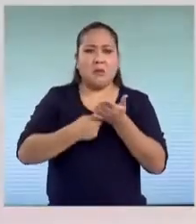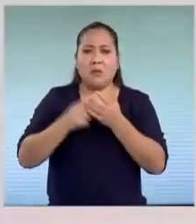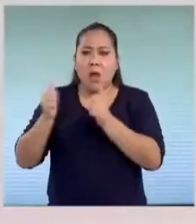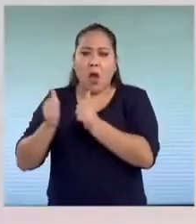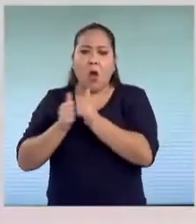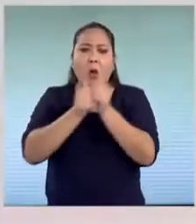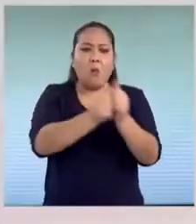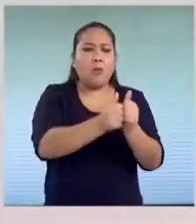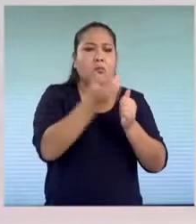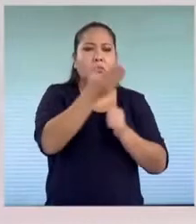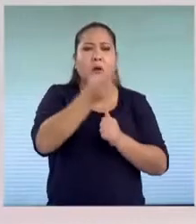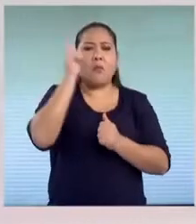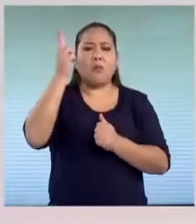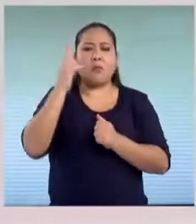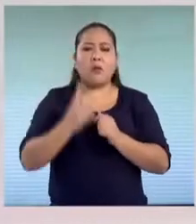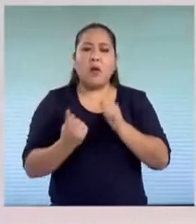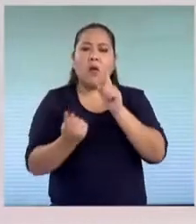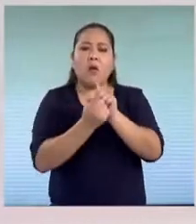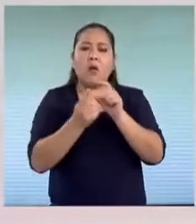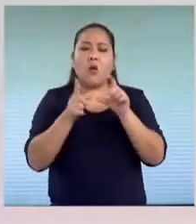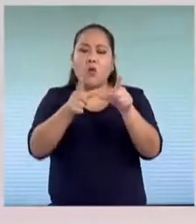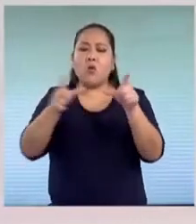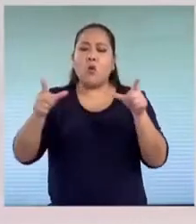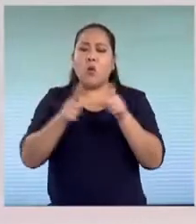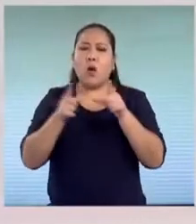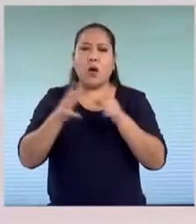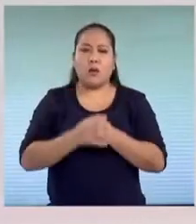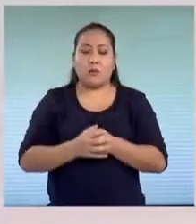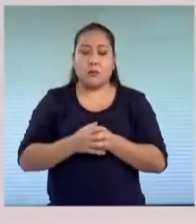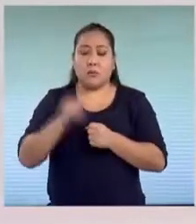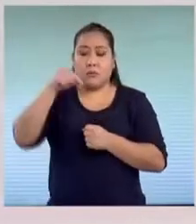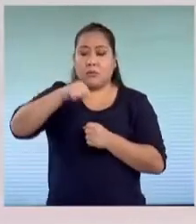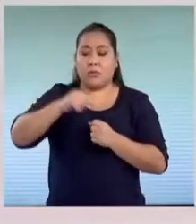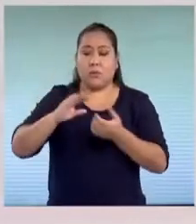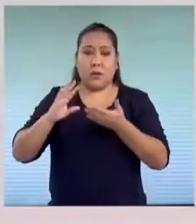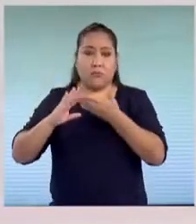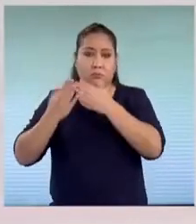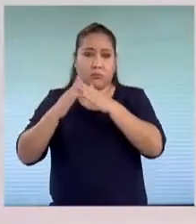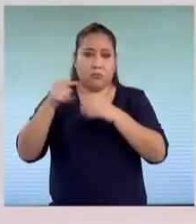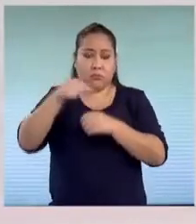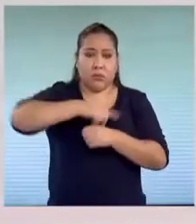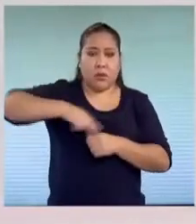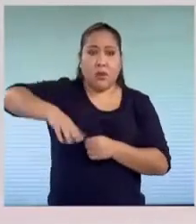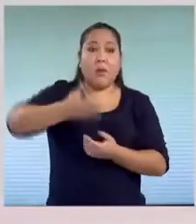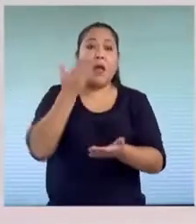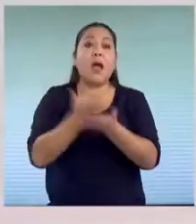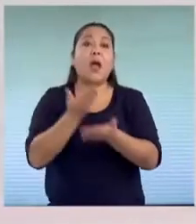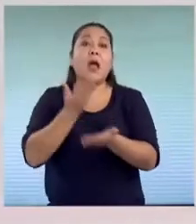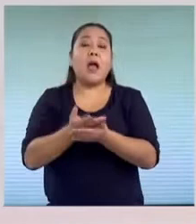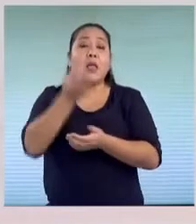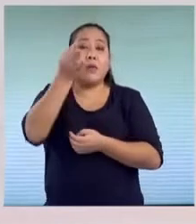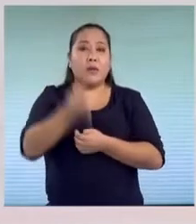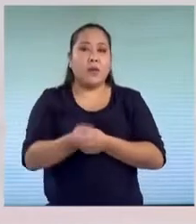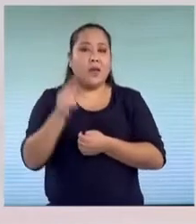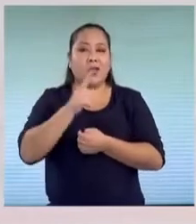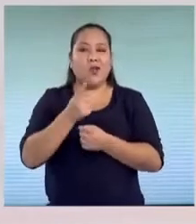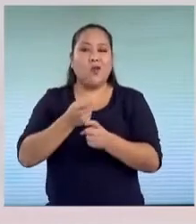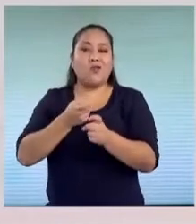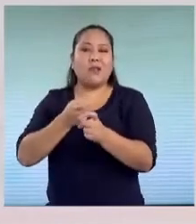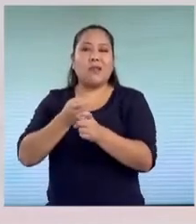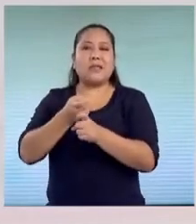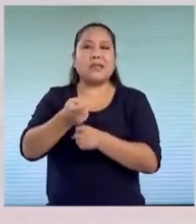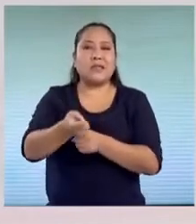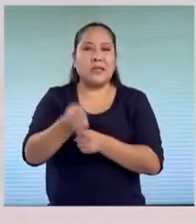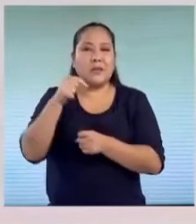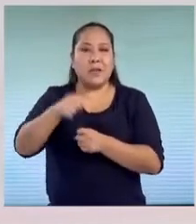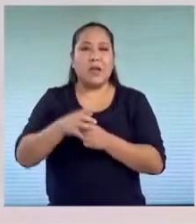casa del maestro y al local de las rondas campesinas, cuna de las rondas, para que se garantice y no victimice. Y